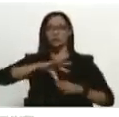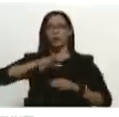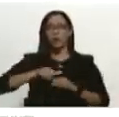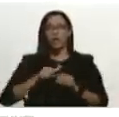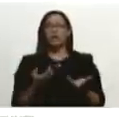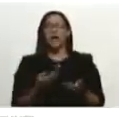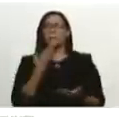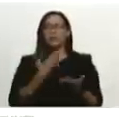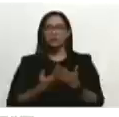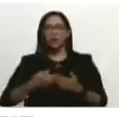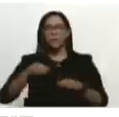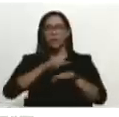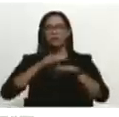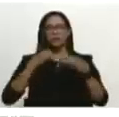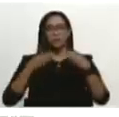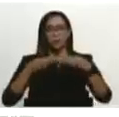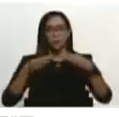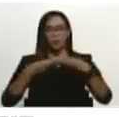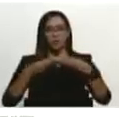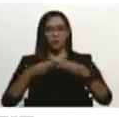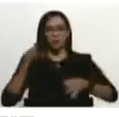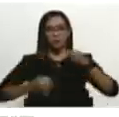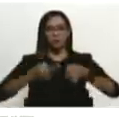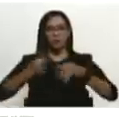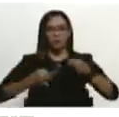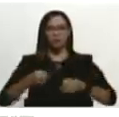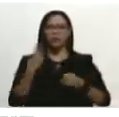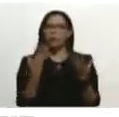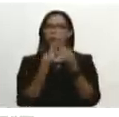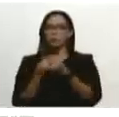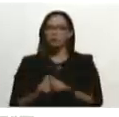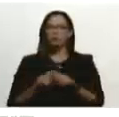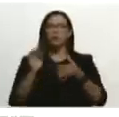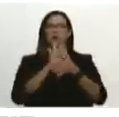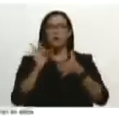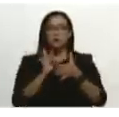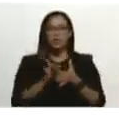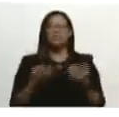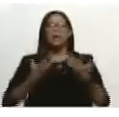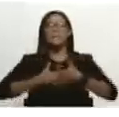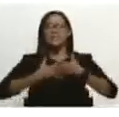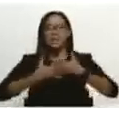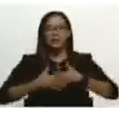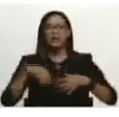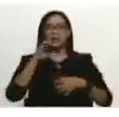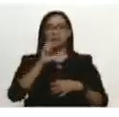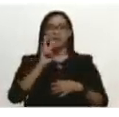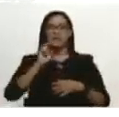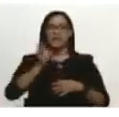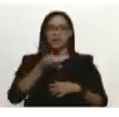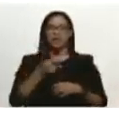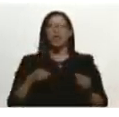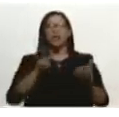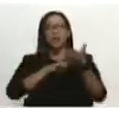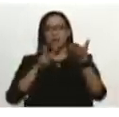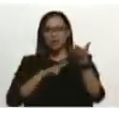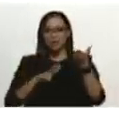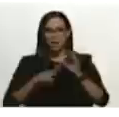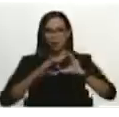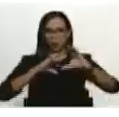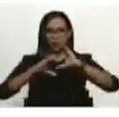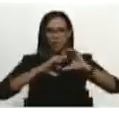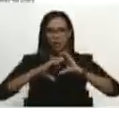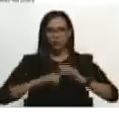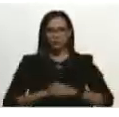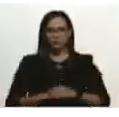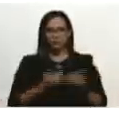al Ministerio Público el encauzamiento judicial de un conjunto de funcionarios y empresarios de la CBG. Lea el siguiente comunicado.